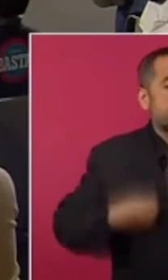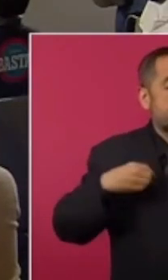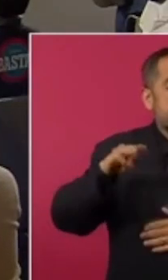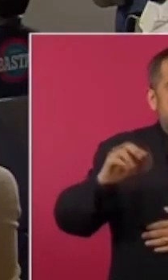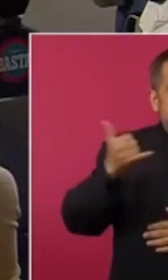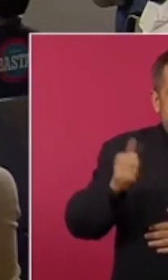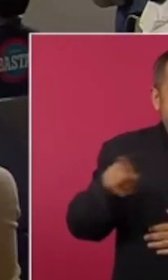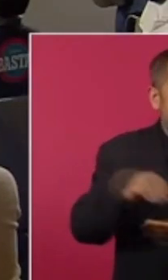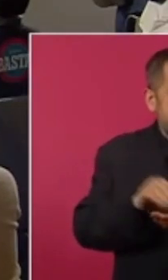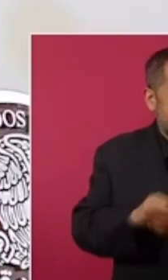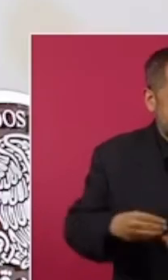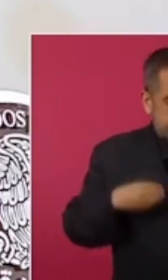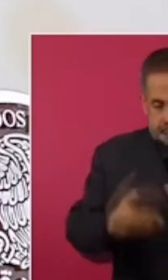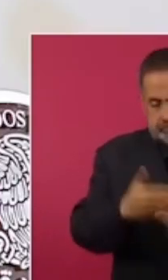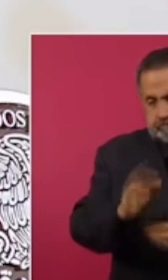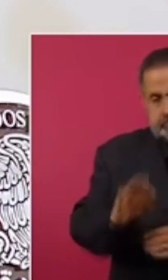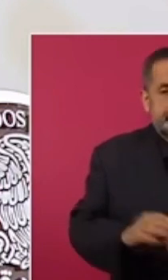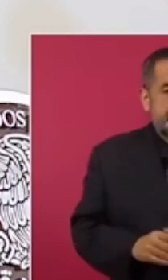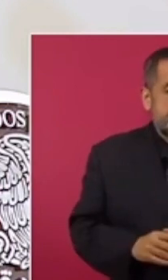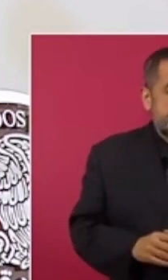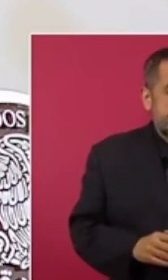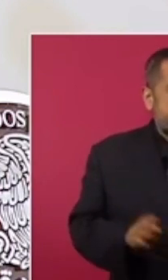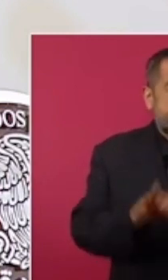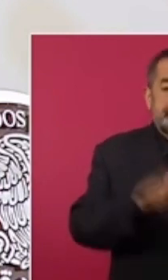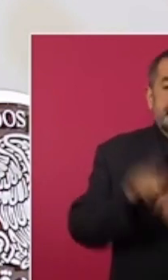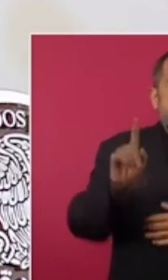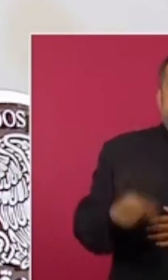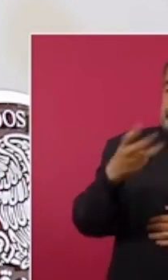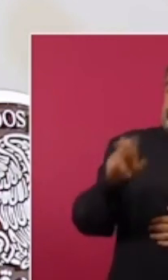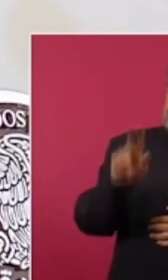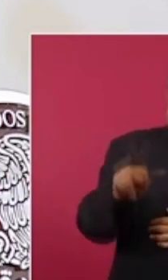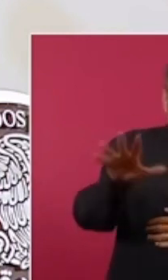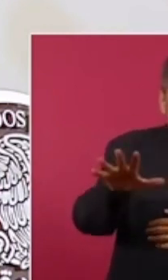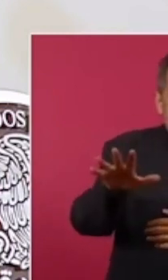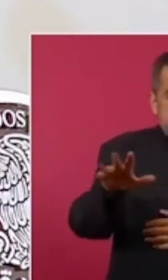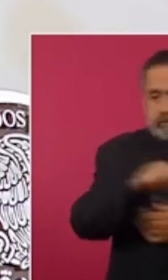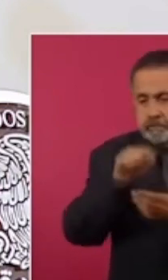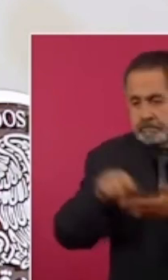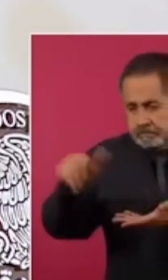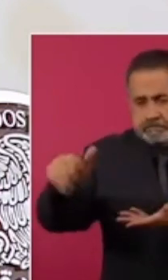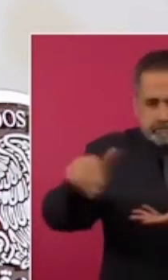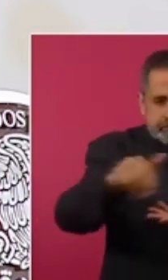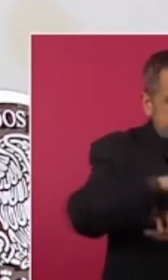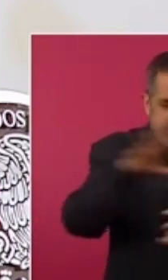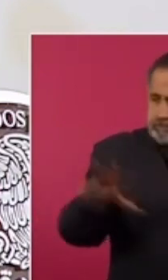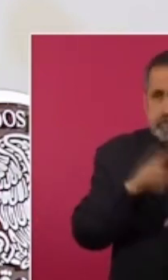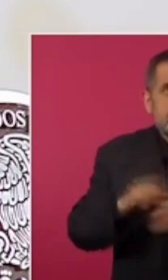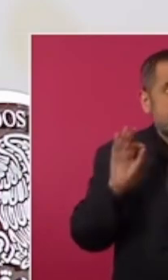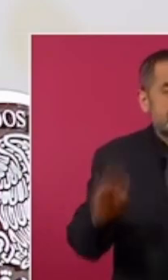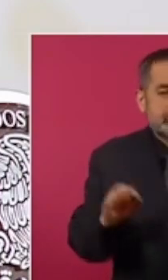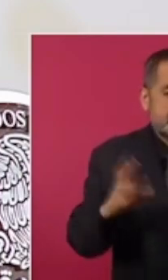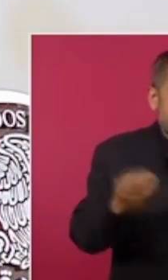poder subsistir en este territorio. Llevamos recuperados 1.385 bienes muebles relativamente completos